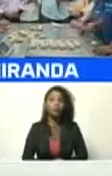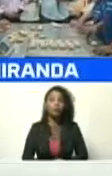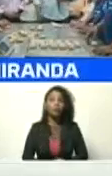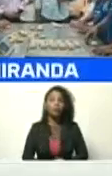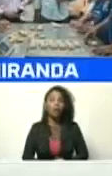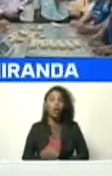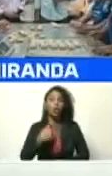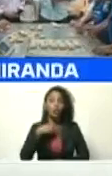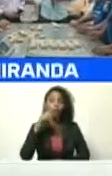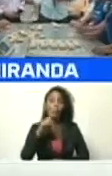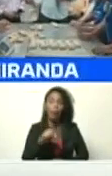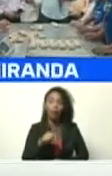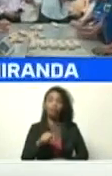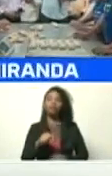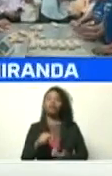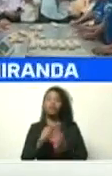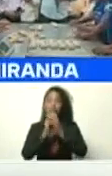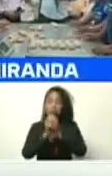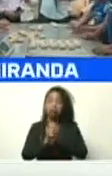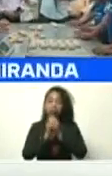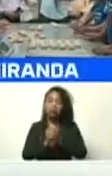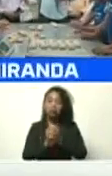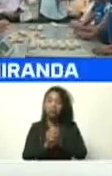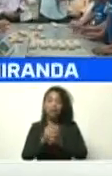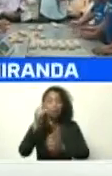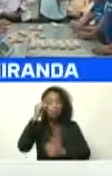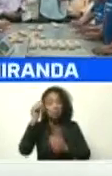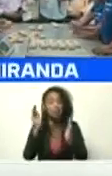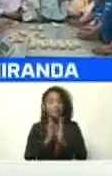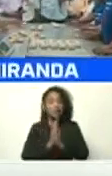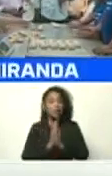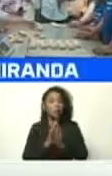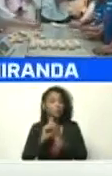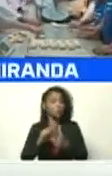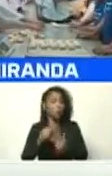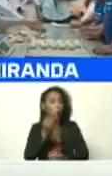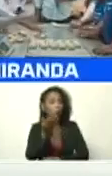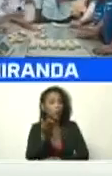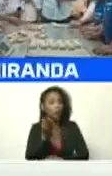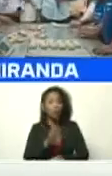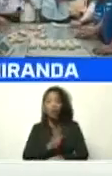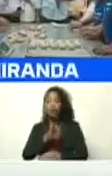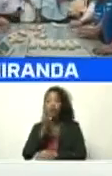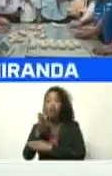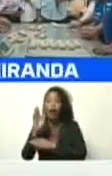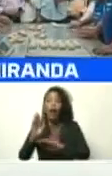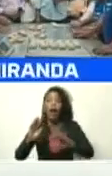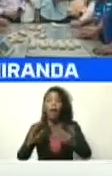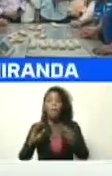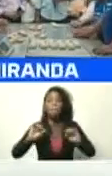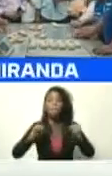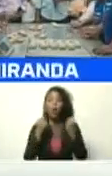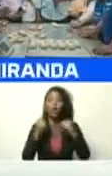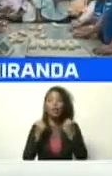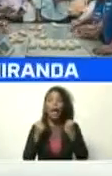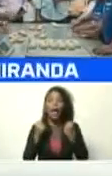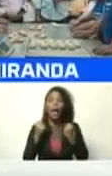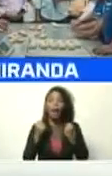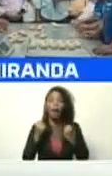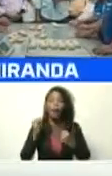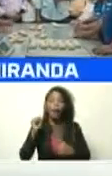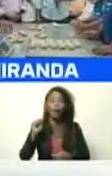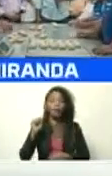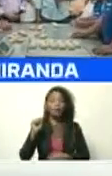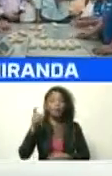Yo también recé. Día Santo. Entonces usted estaba allá en Bogotá, en Lima, y lo que hizo fue